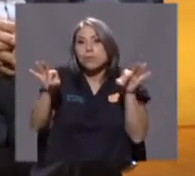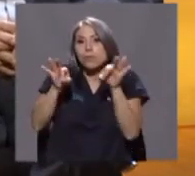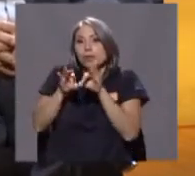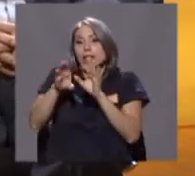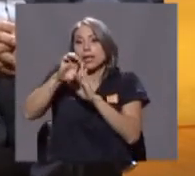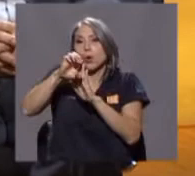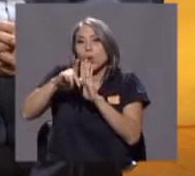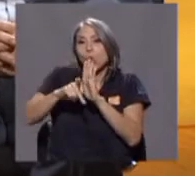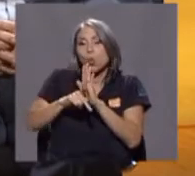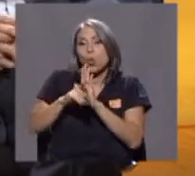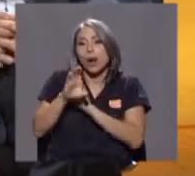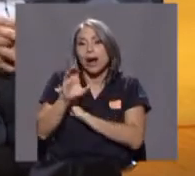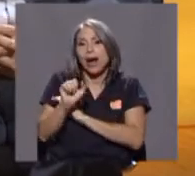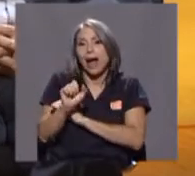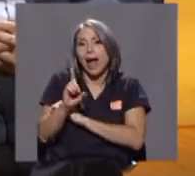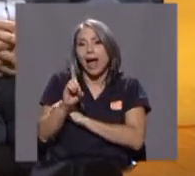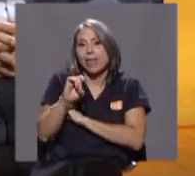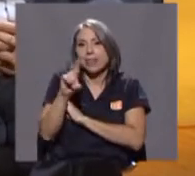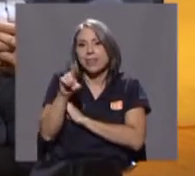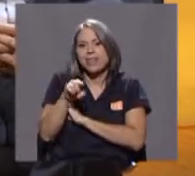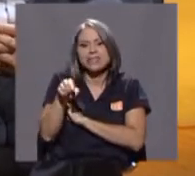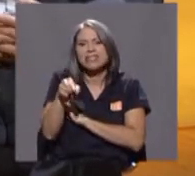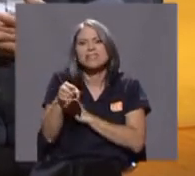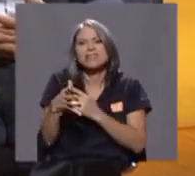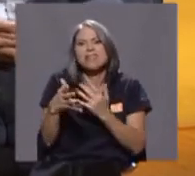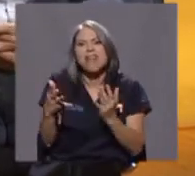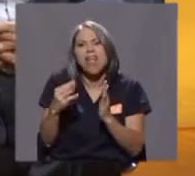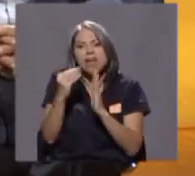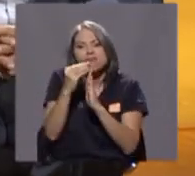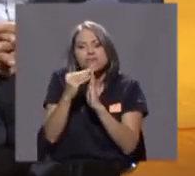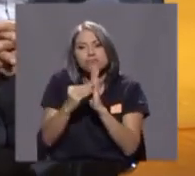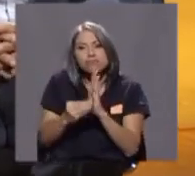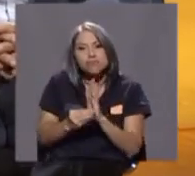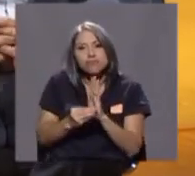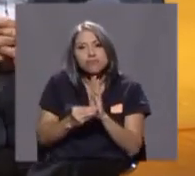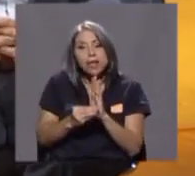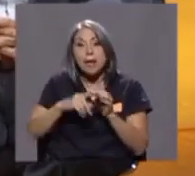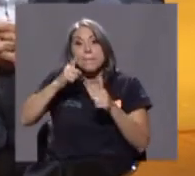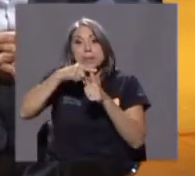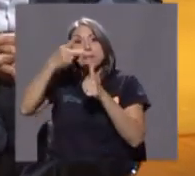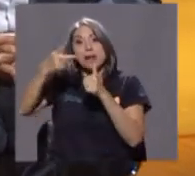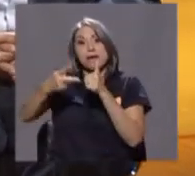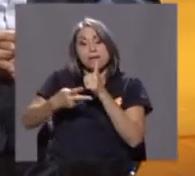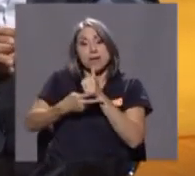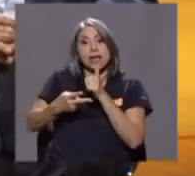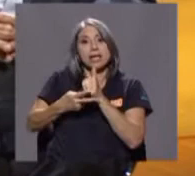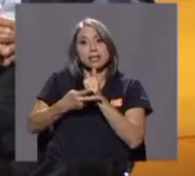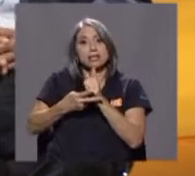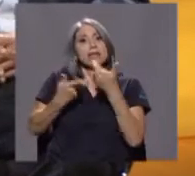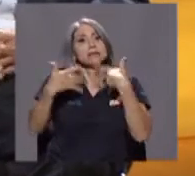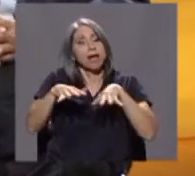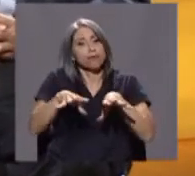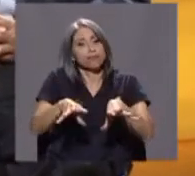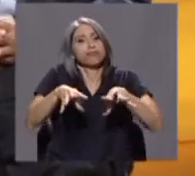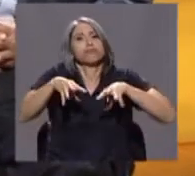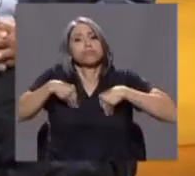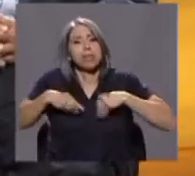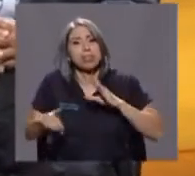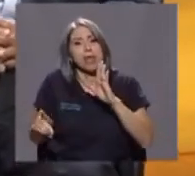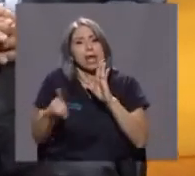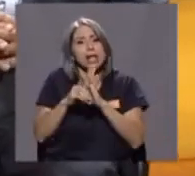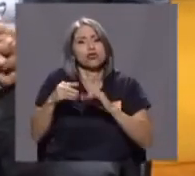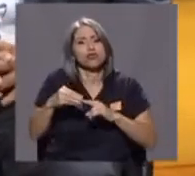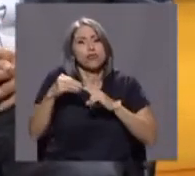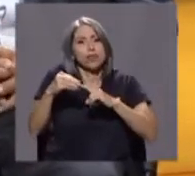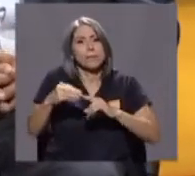Constitución de Cádiz son la consagración por primera vez de derechos fundamentales, pero no